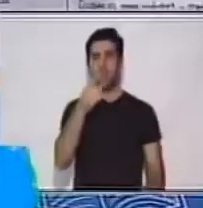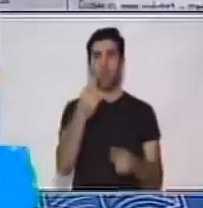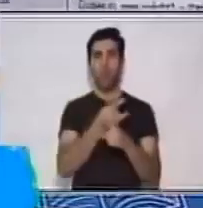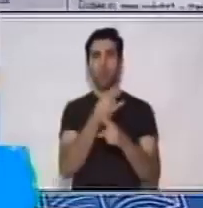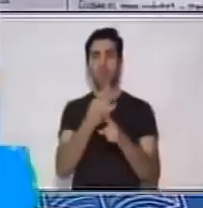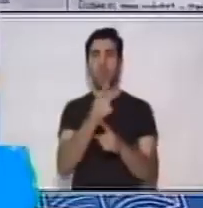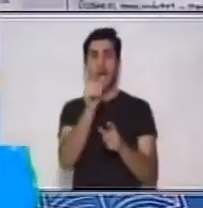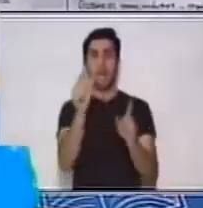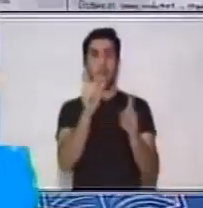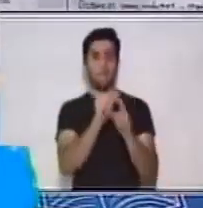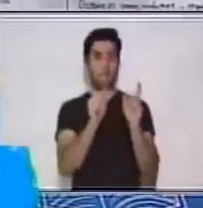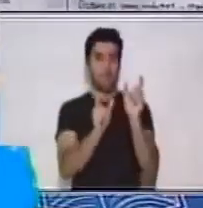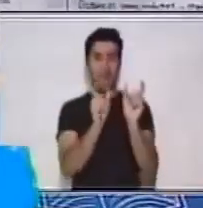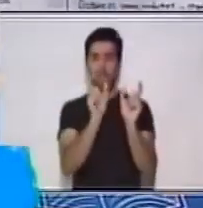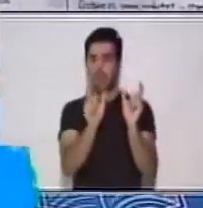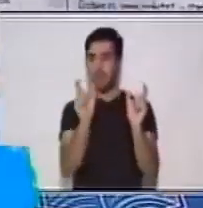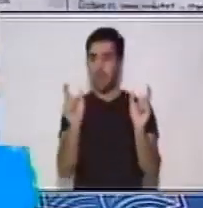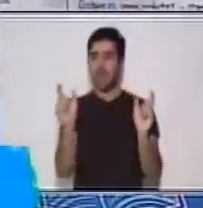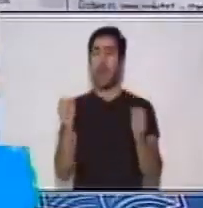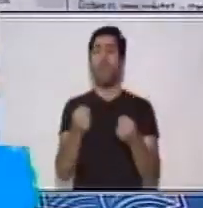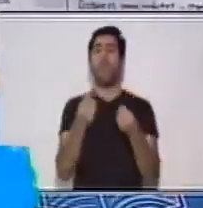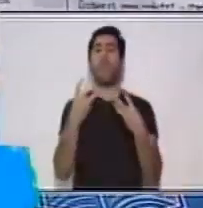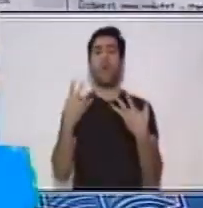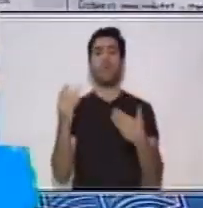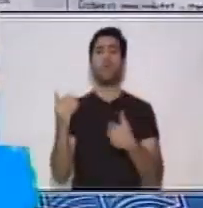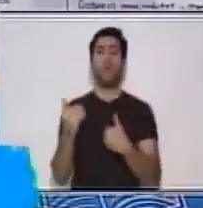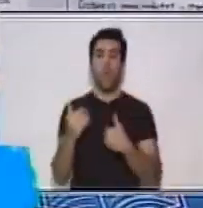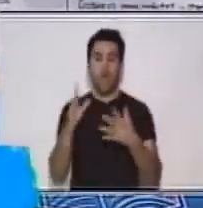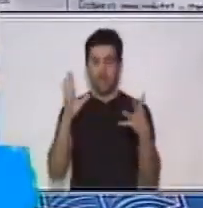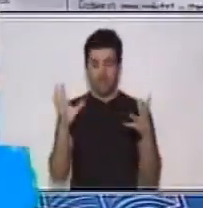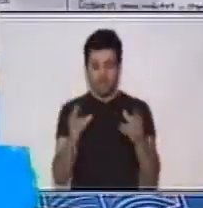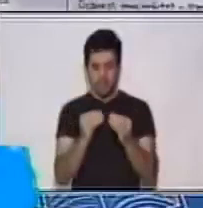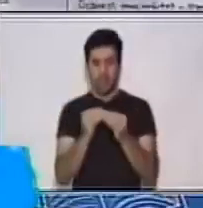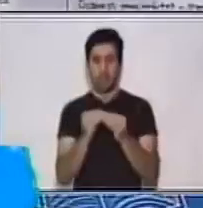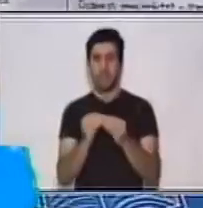Si nosotros analizamos detenidamente un poema,